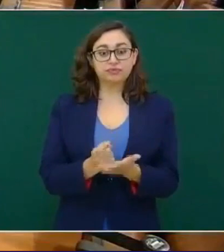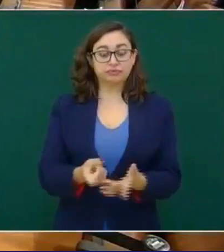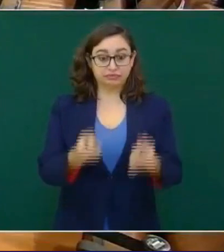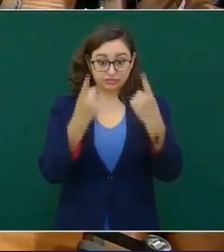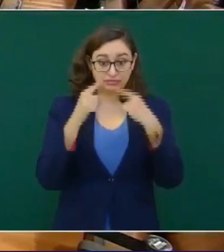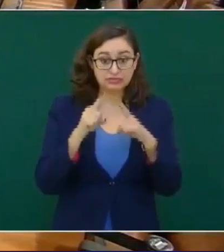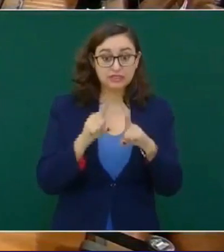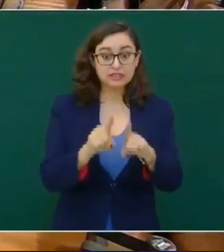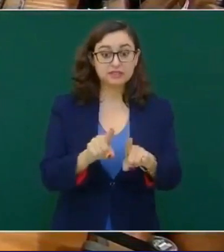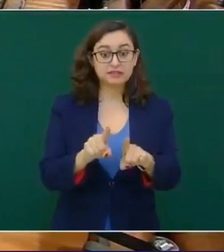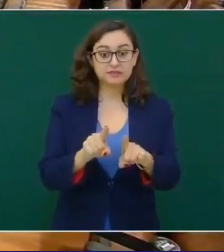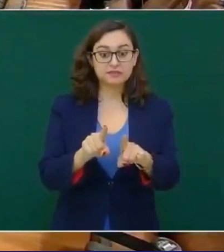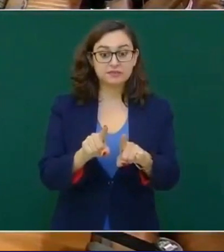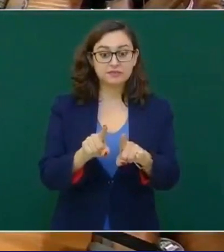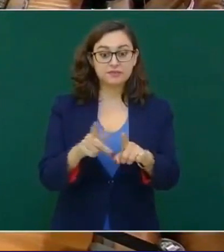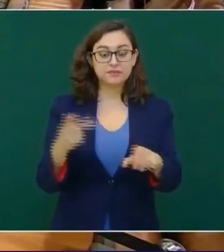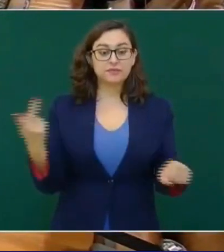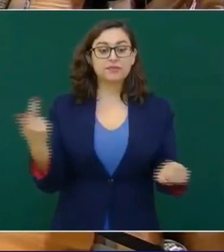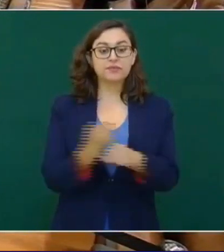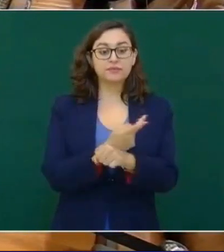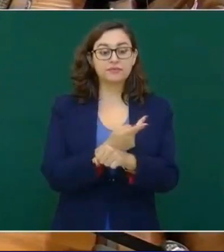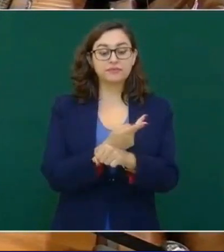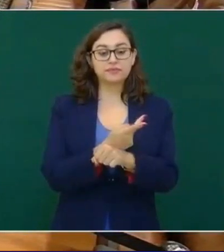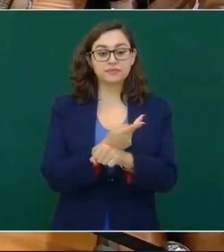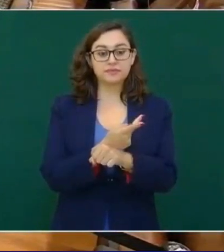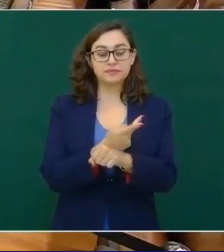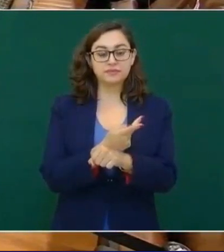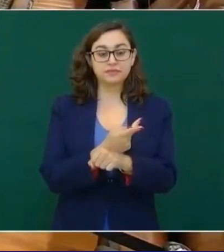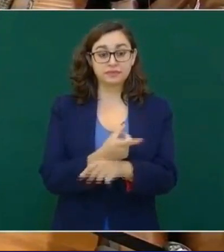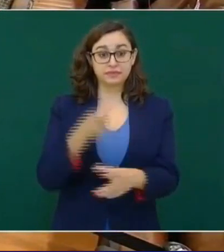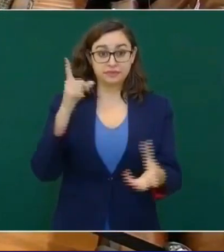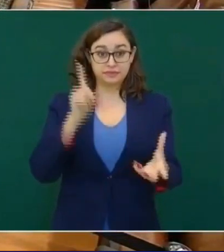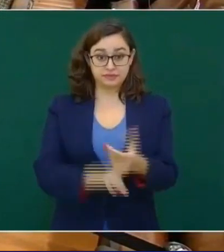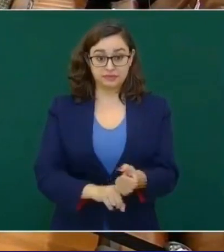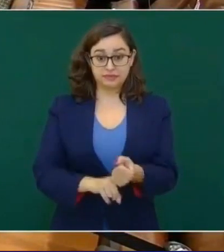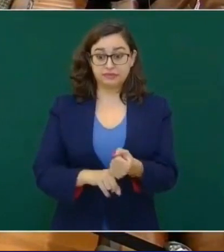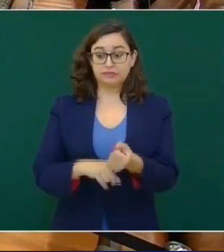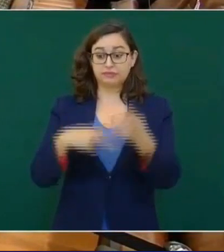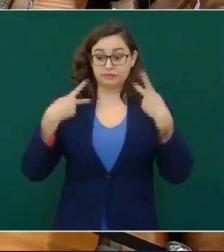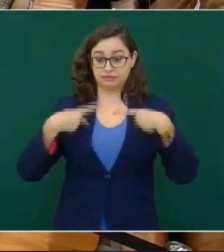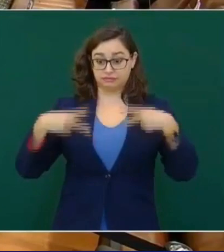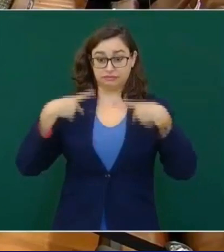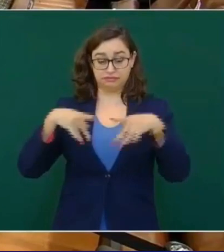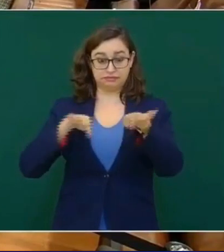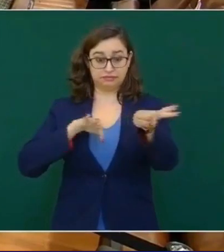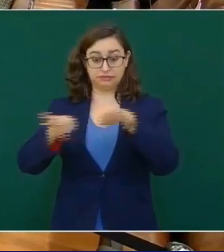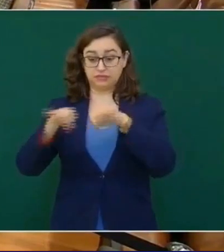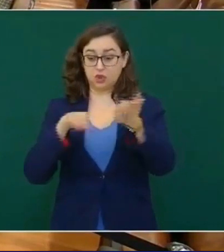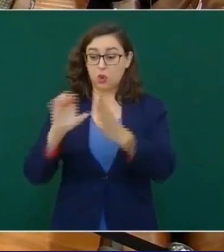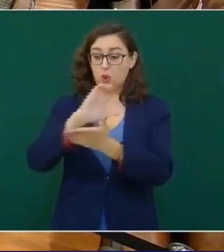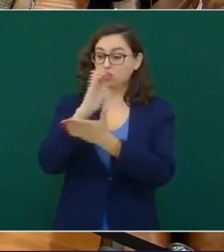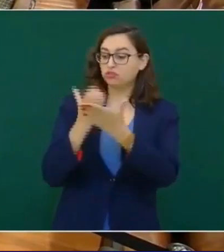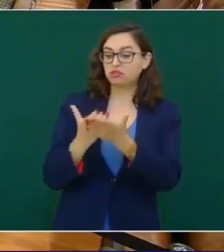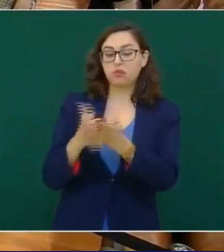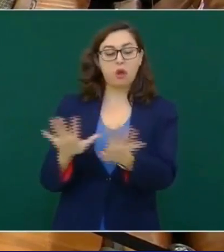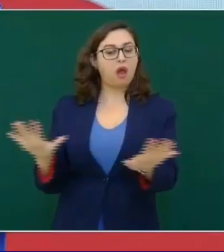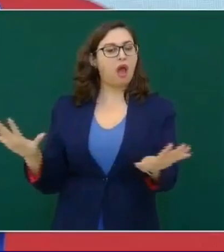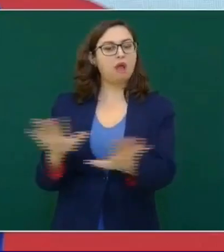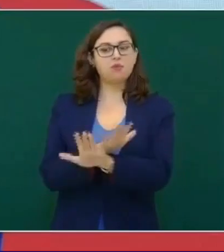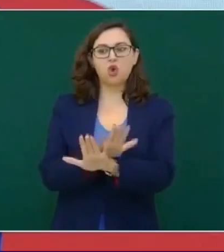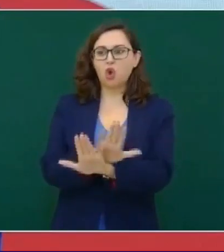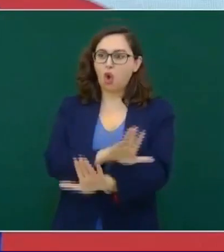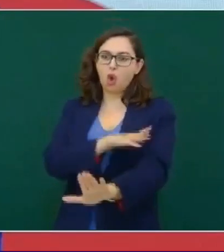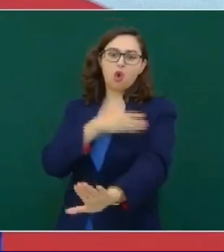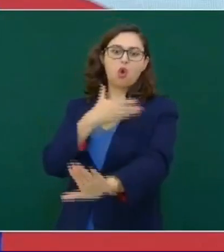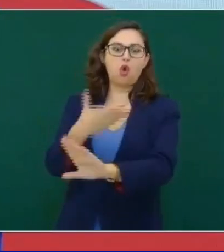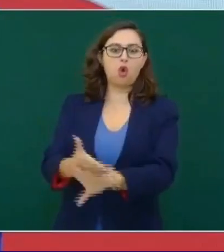una reforma, un cambio al contrato colectivo de los trabajadores de la Comisión Federal